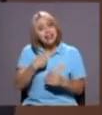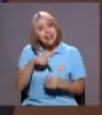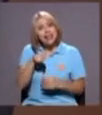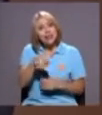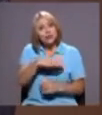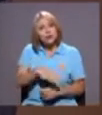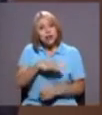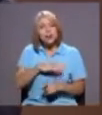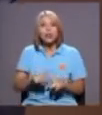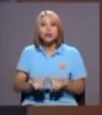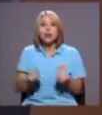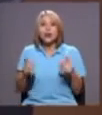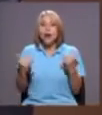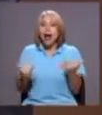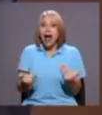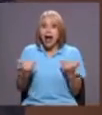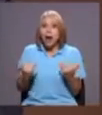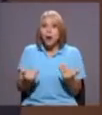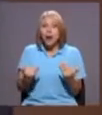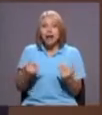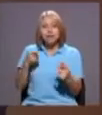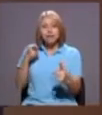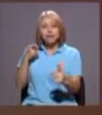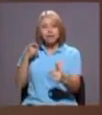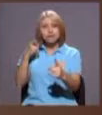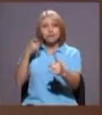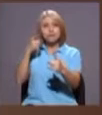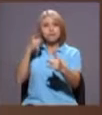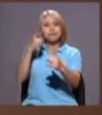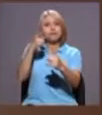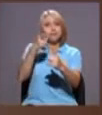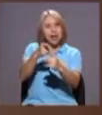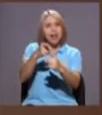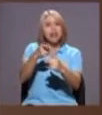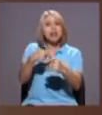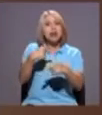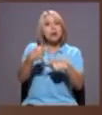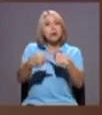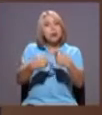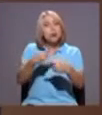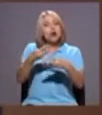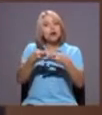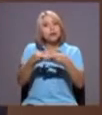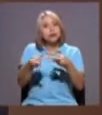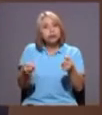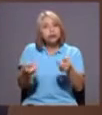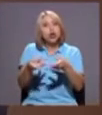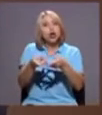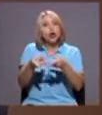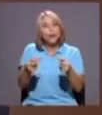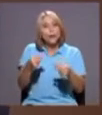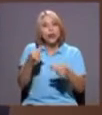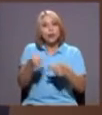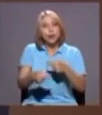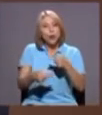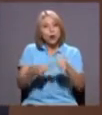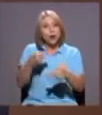repito, que ahora va encaminada en una dirección de irlos resolviendo poco a